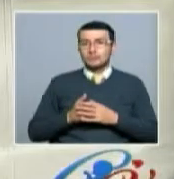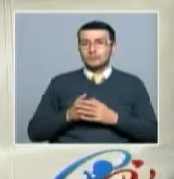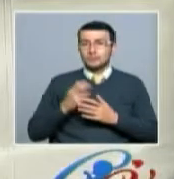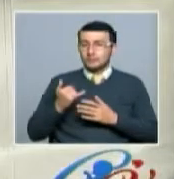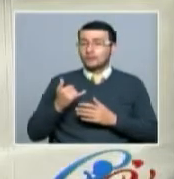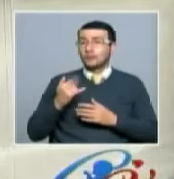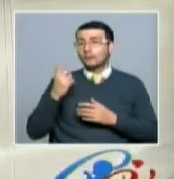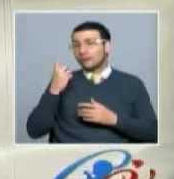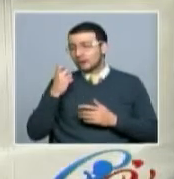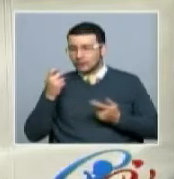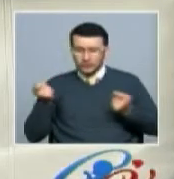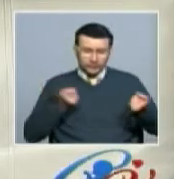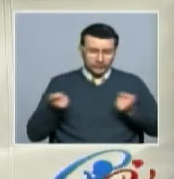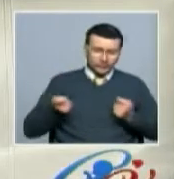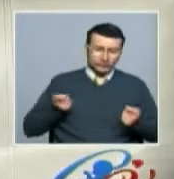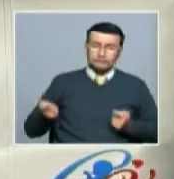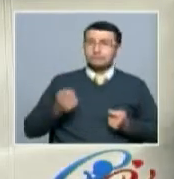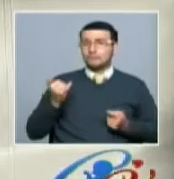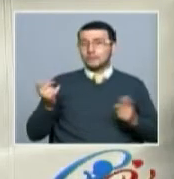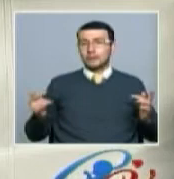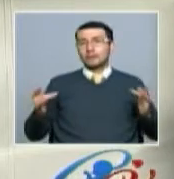las articulaciones articulares,